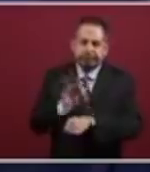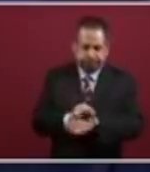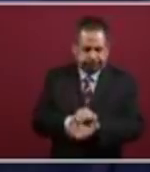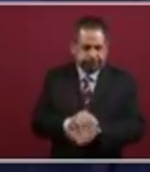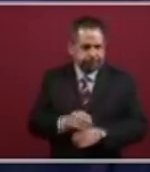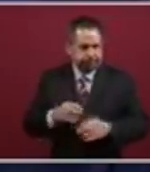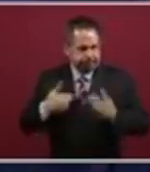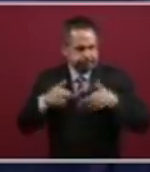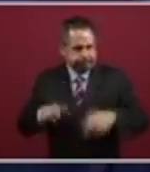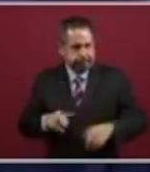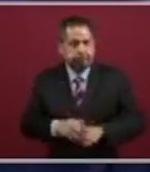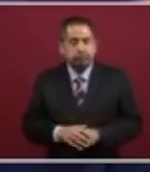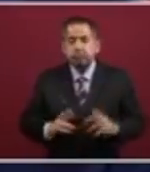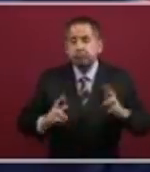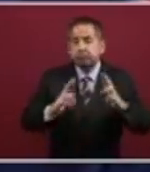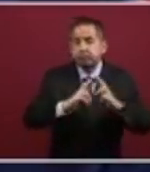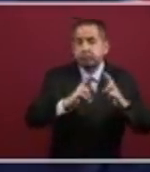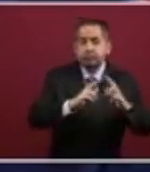de todas las religiones,